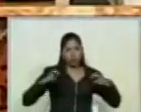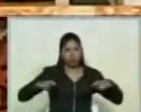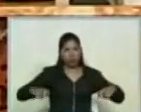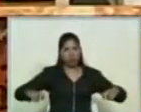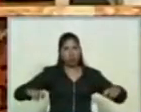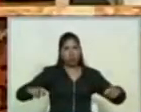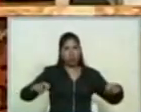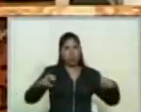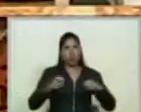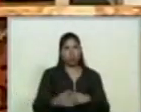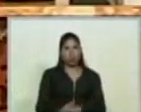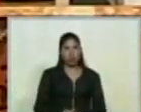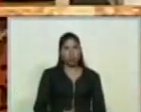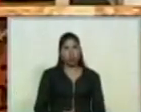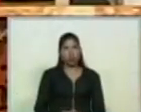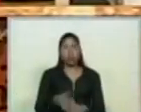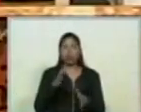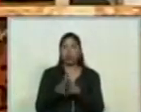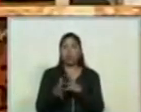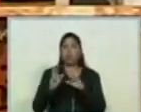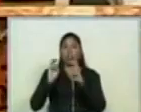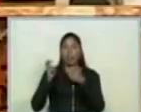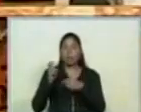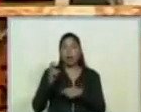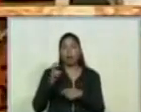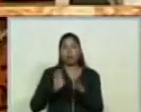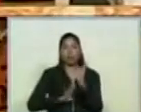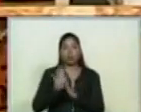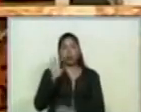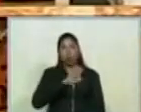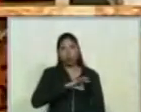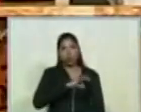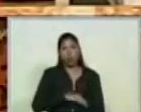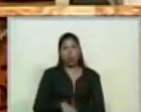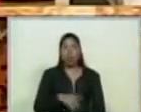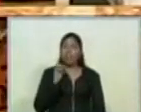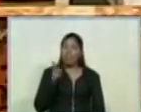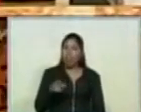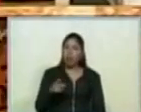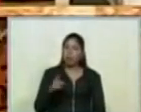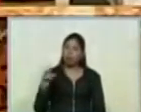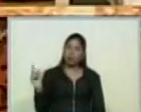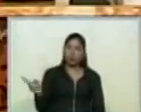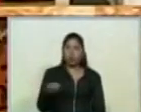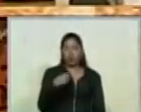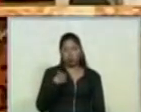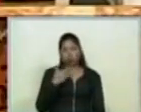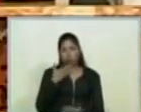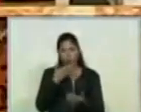área del desarrollo social, debemos hacer un plan especial, se los